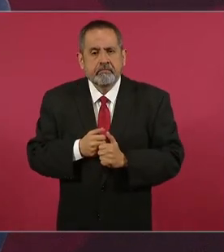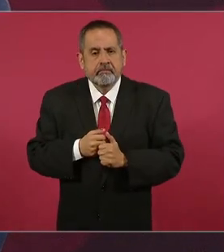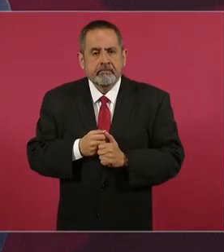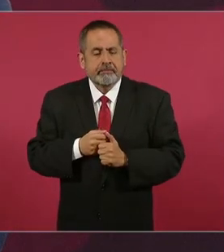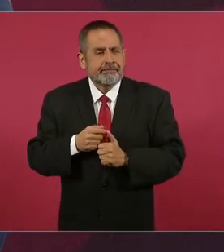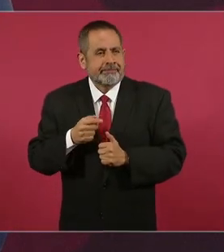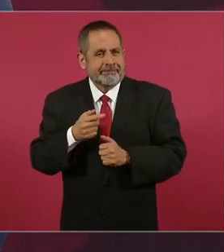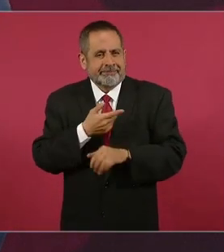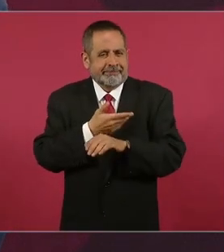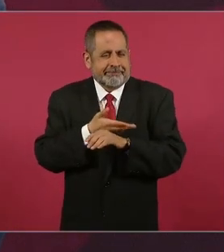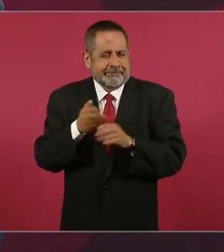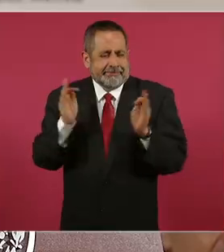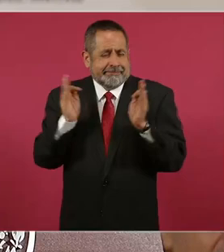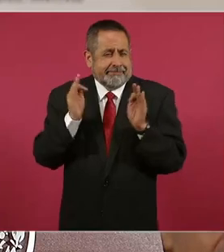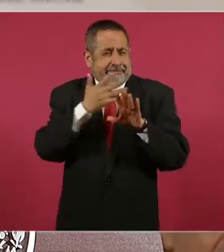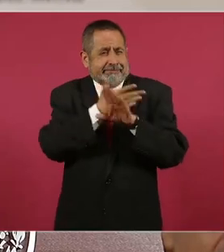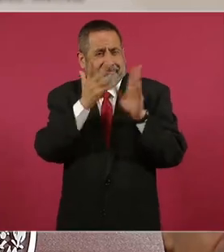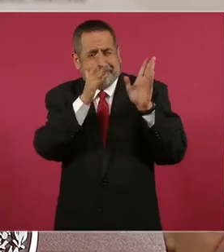invierno.